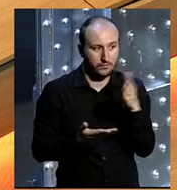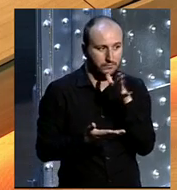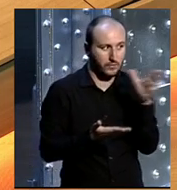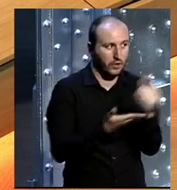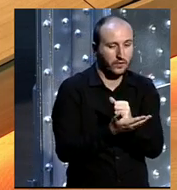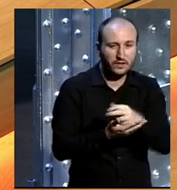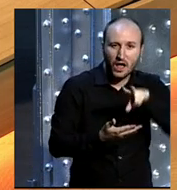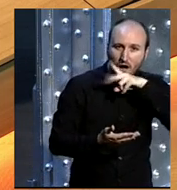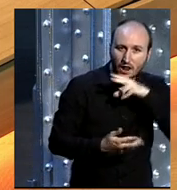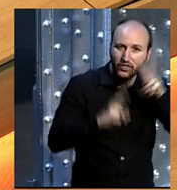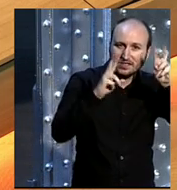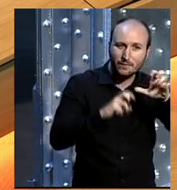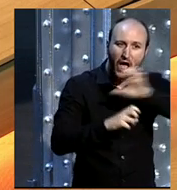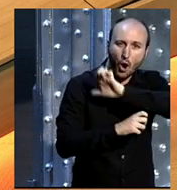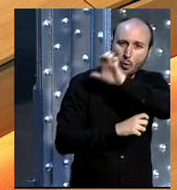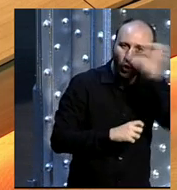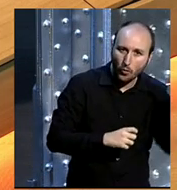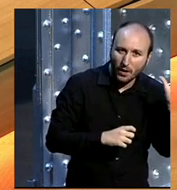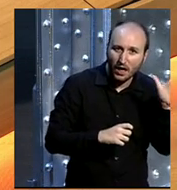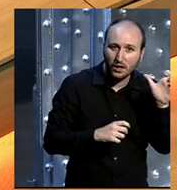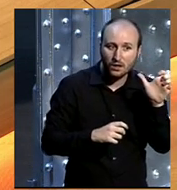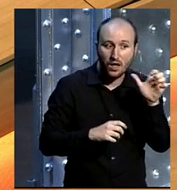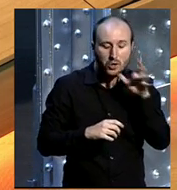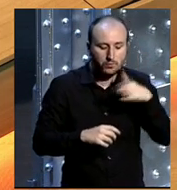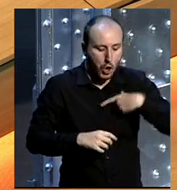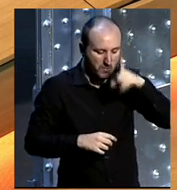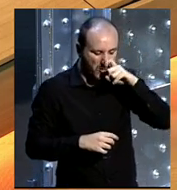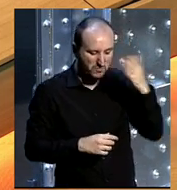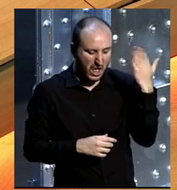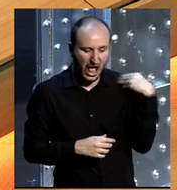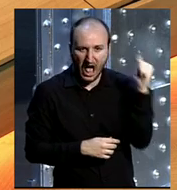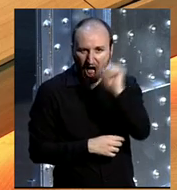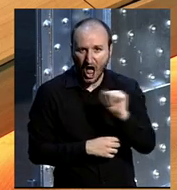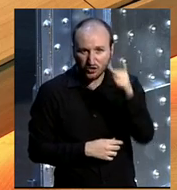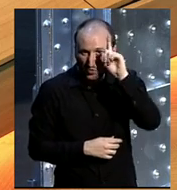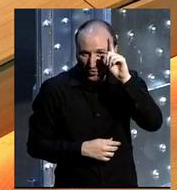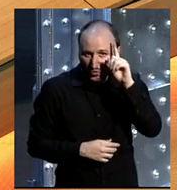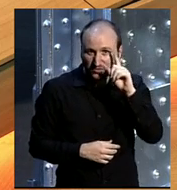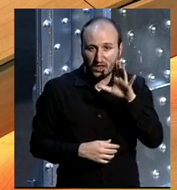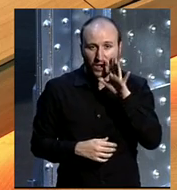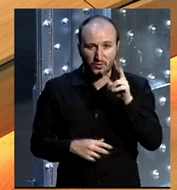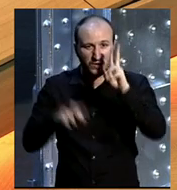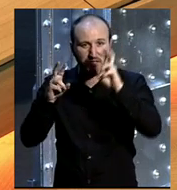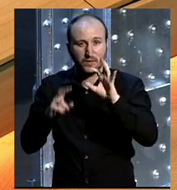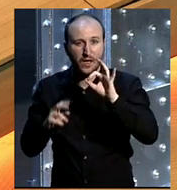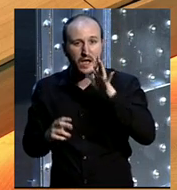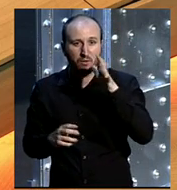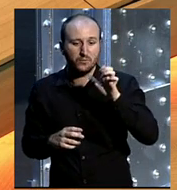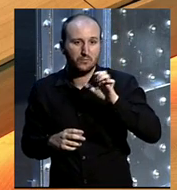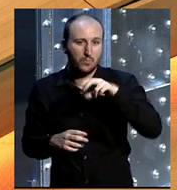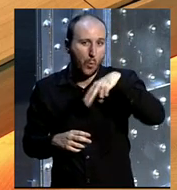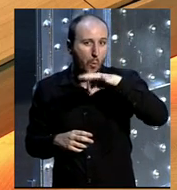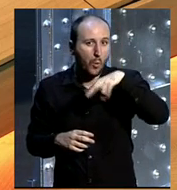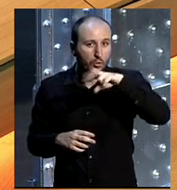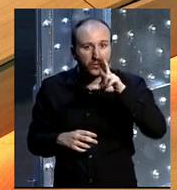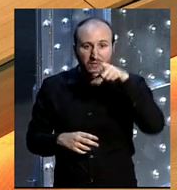hablando de Europa. No me acuerdo exactamente en qué año, cuando tenía la presidencia de la Comunidad Económica Europea de Irlanda,